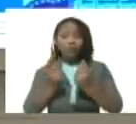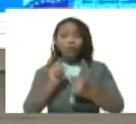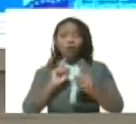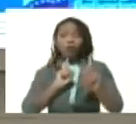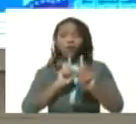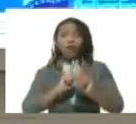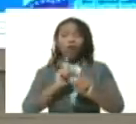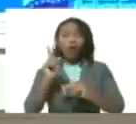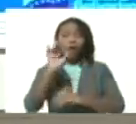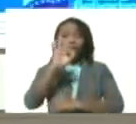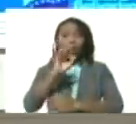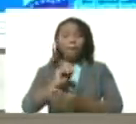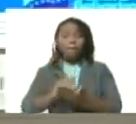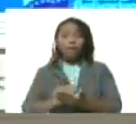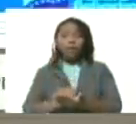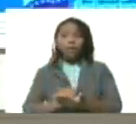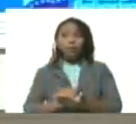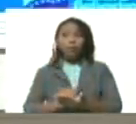a los 3.000